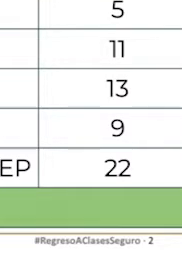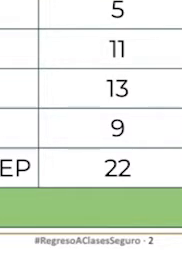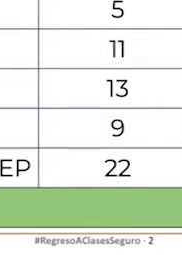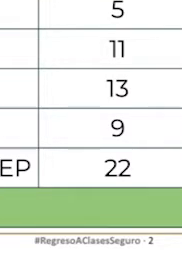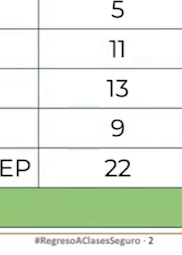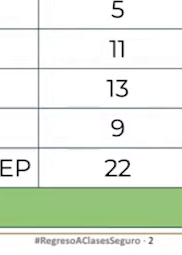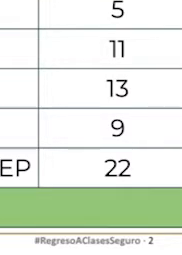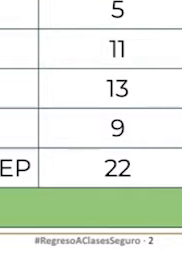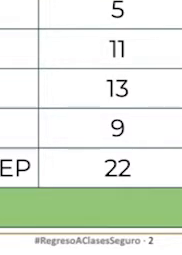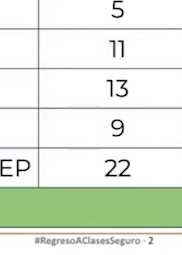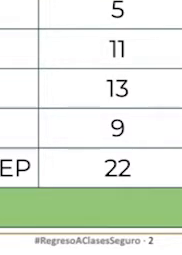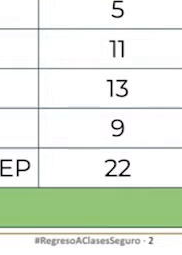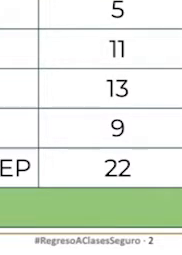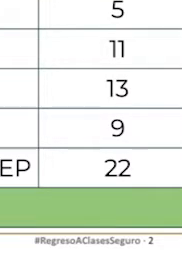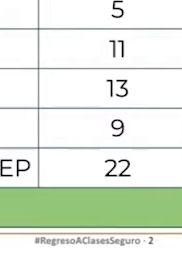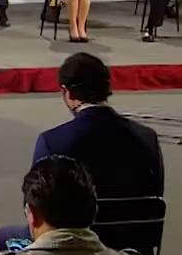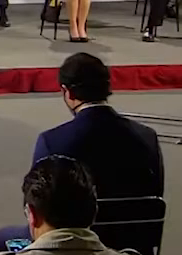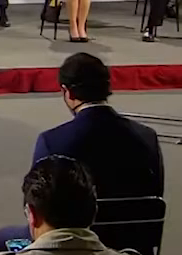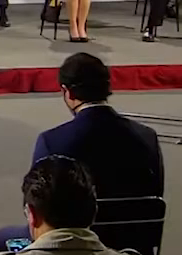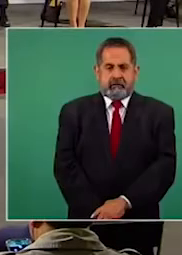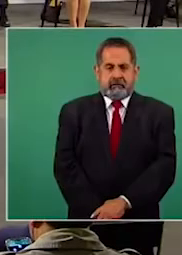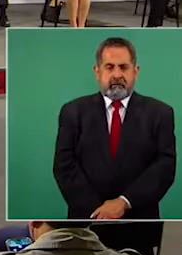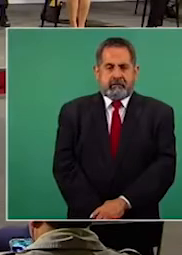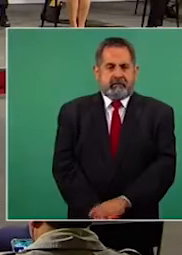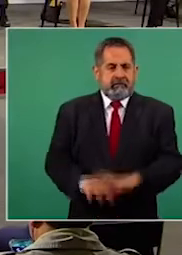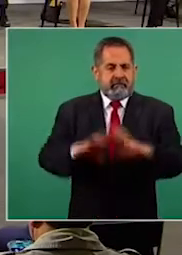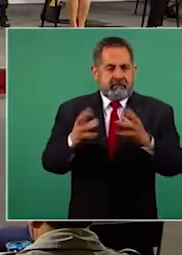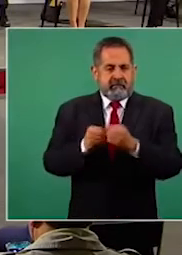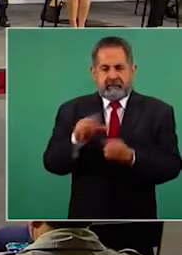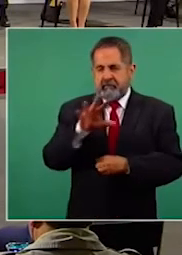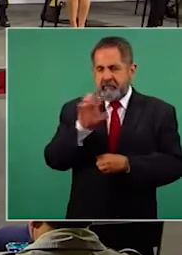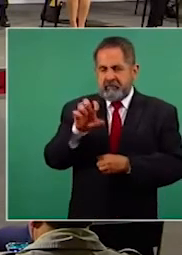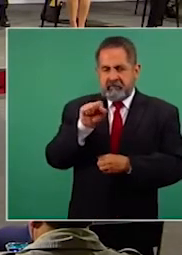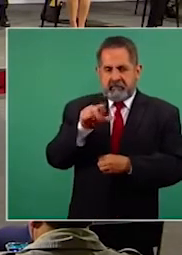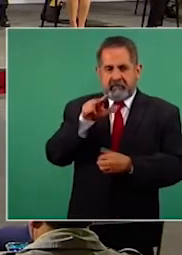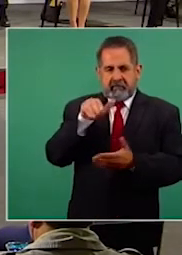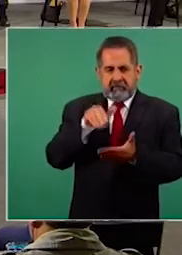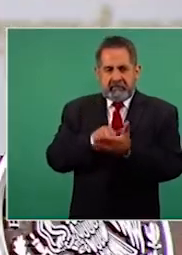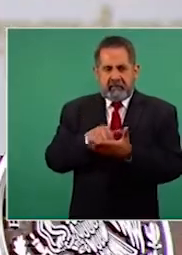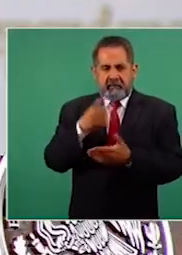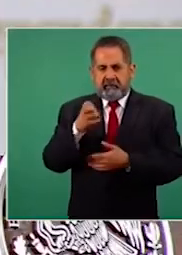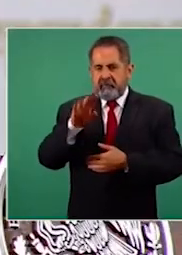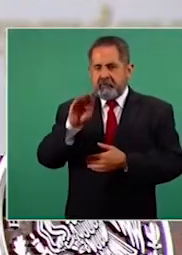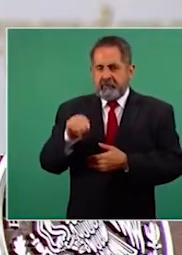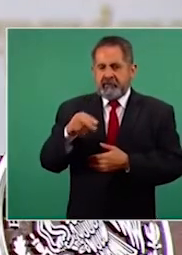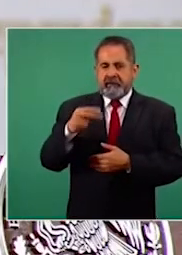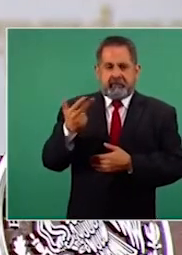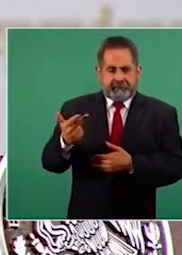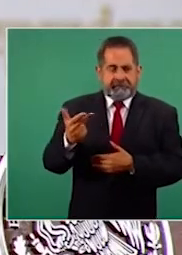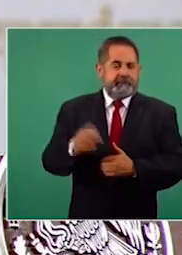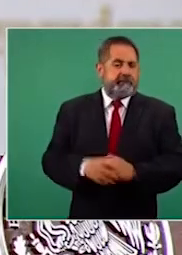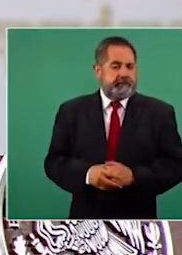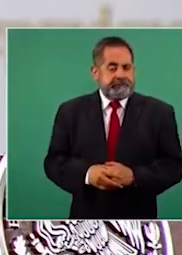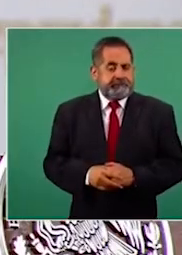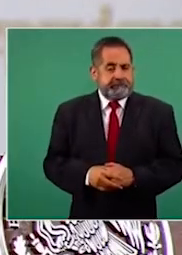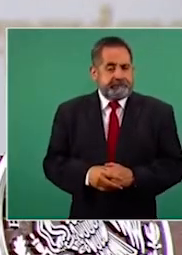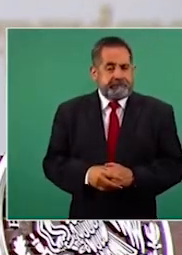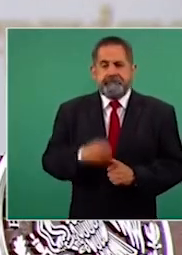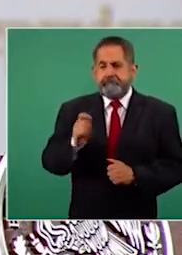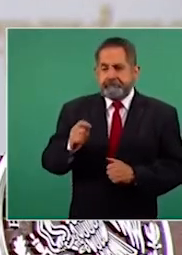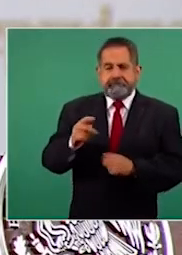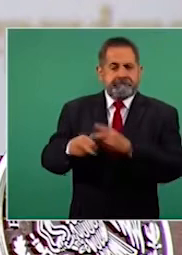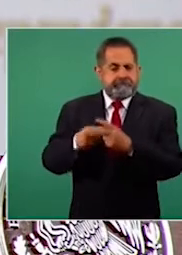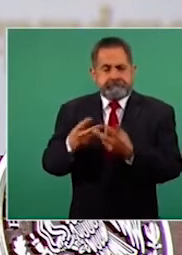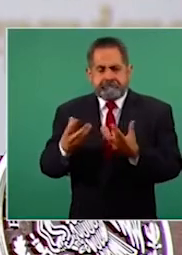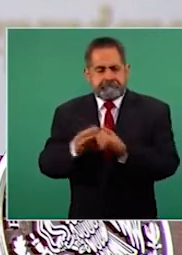102 mil 525, dando un total de 568 mil 498. En estas participarán,